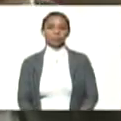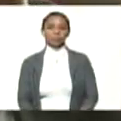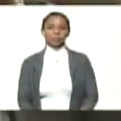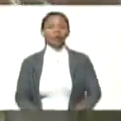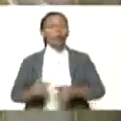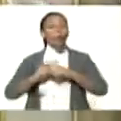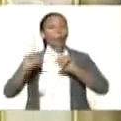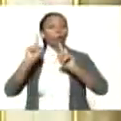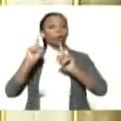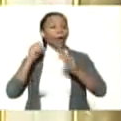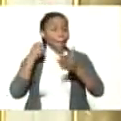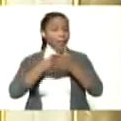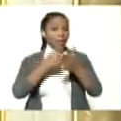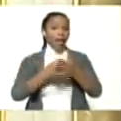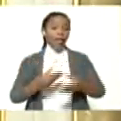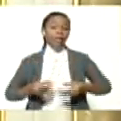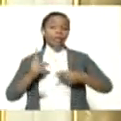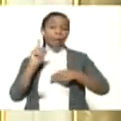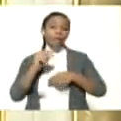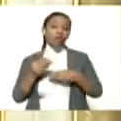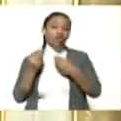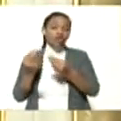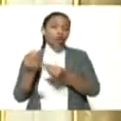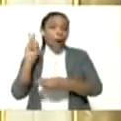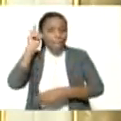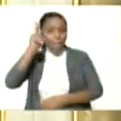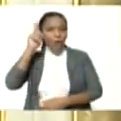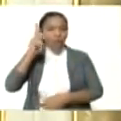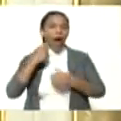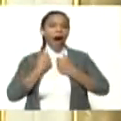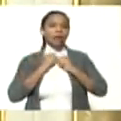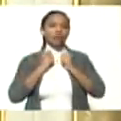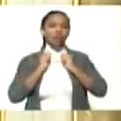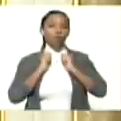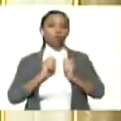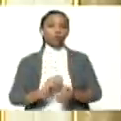Otras batallas dio el profe,